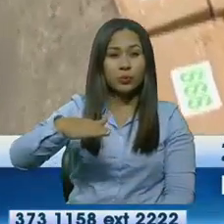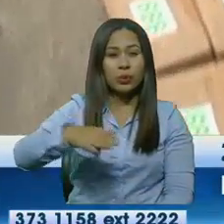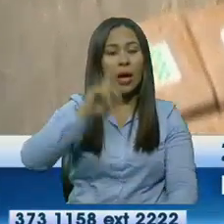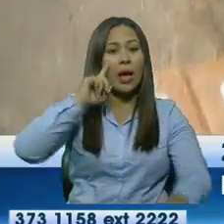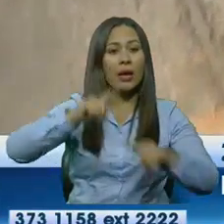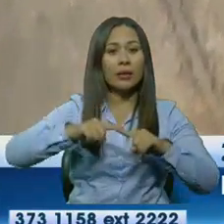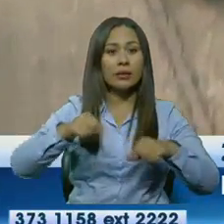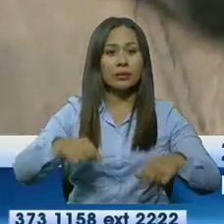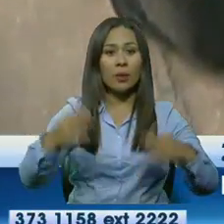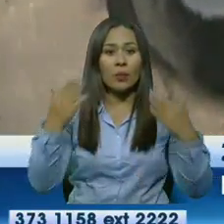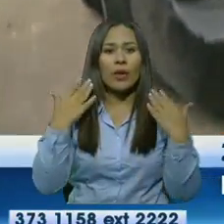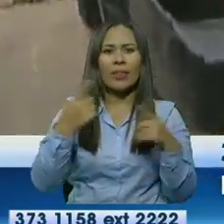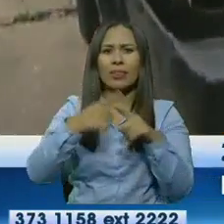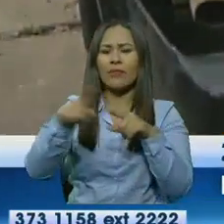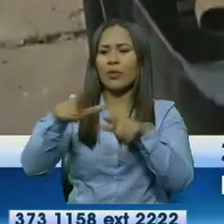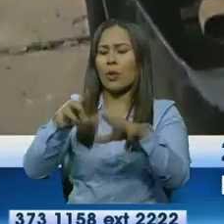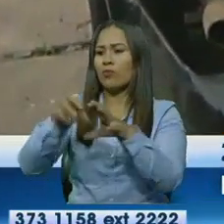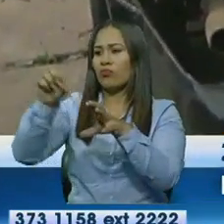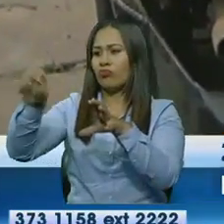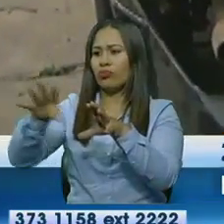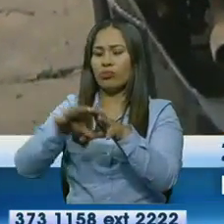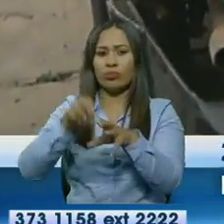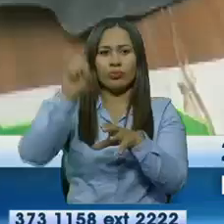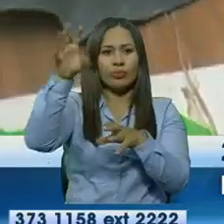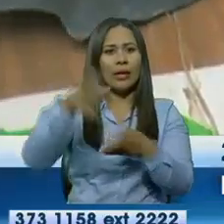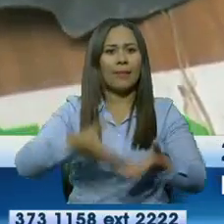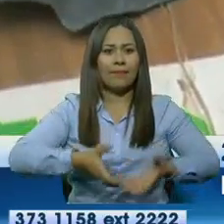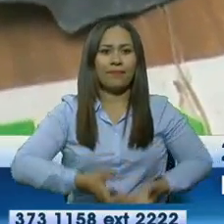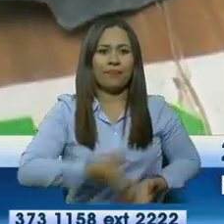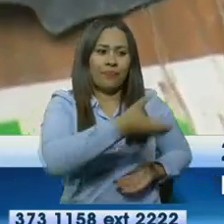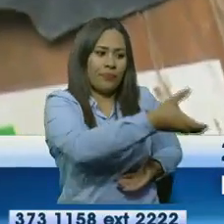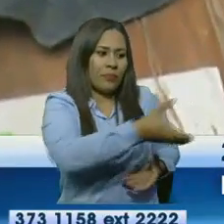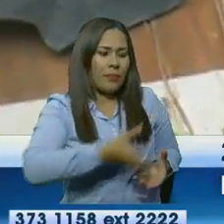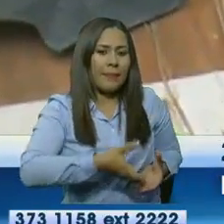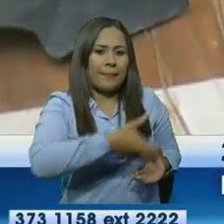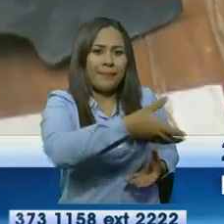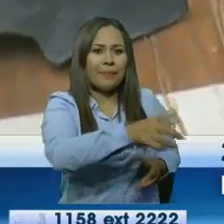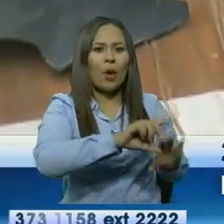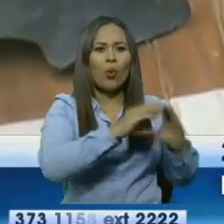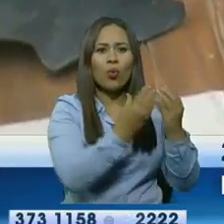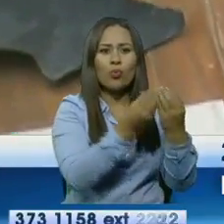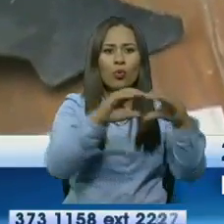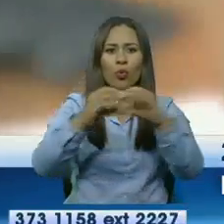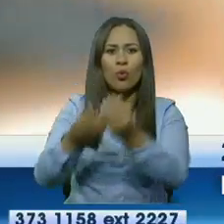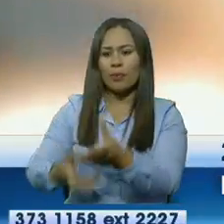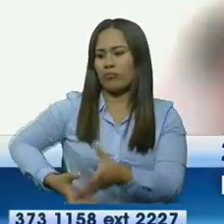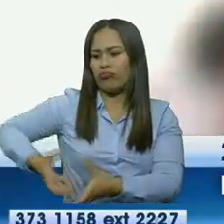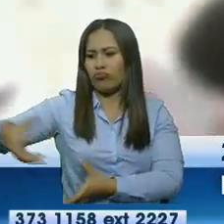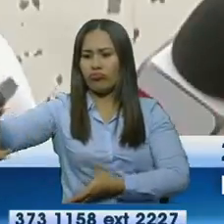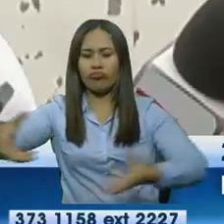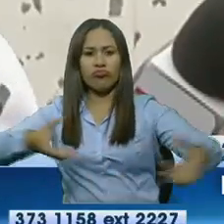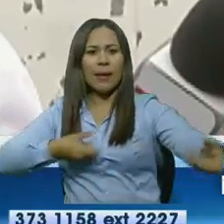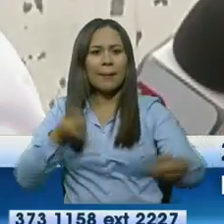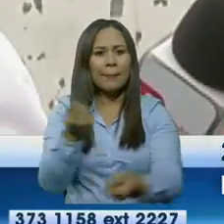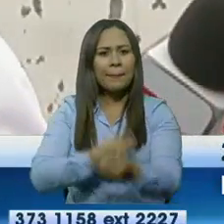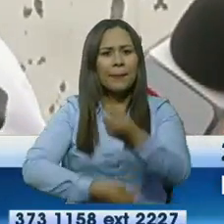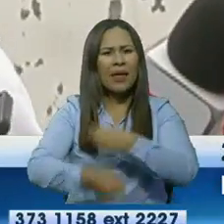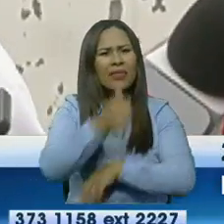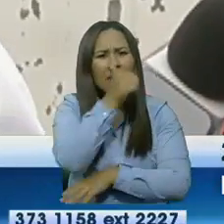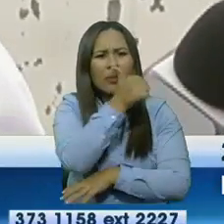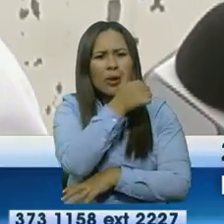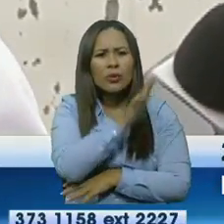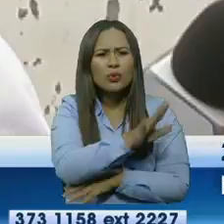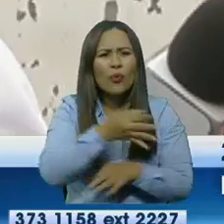Iba pasando por diferentes sectores de la ciudad, entregando quizás medio kilo a un grupo, un kilo a otro grupo. Es decir, esa era la